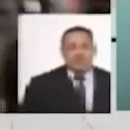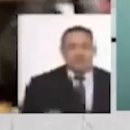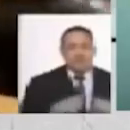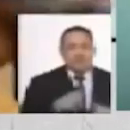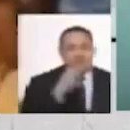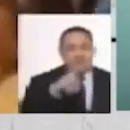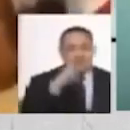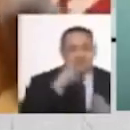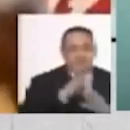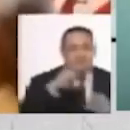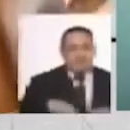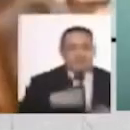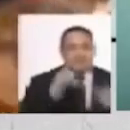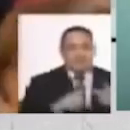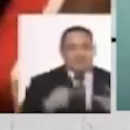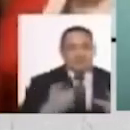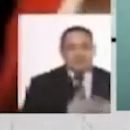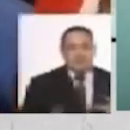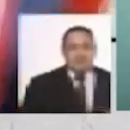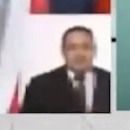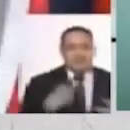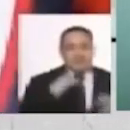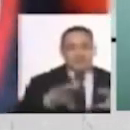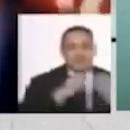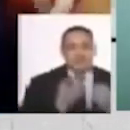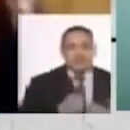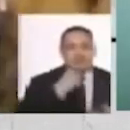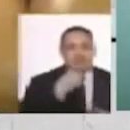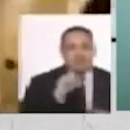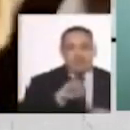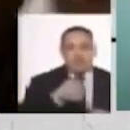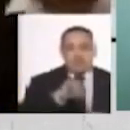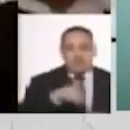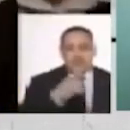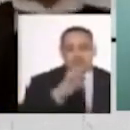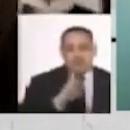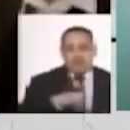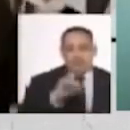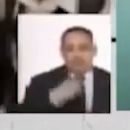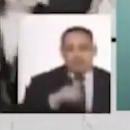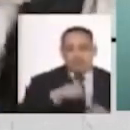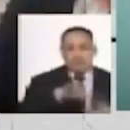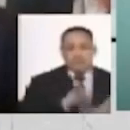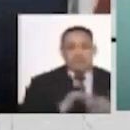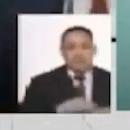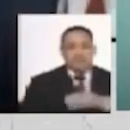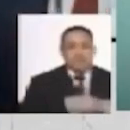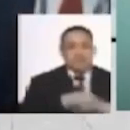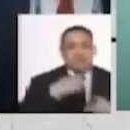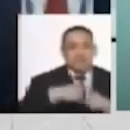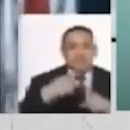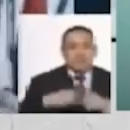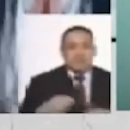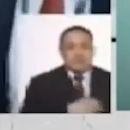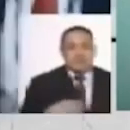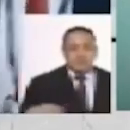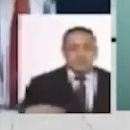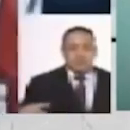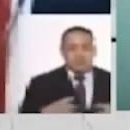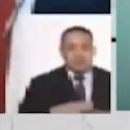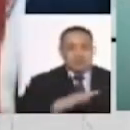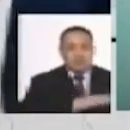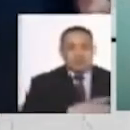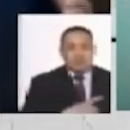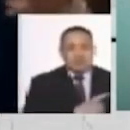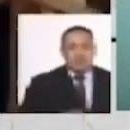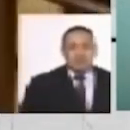la vicepresidenta que ahora ellos están aplaudiendo como presidenta, y sin embargo están decididos a coparlo todo, ¿no? En el